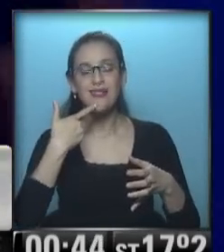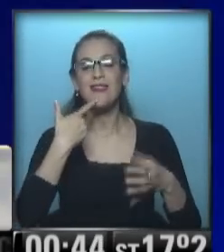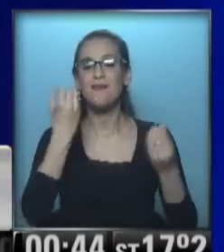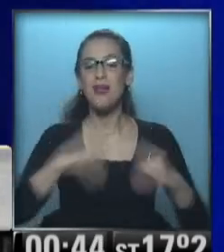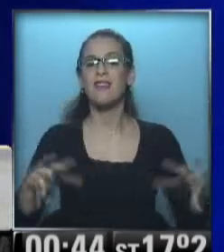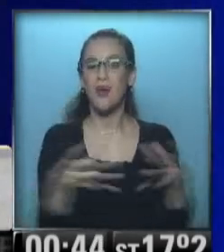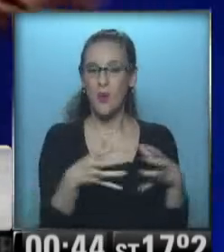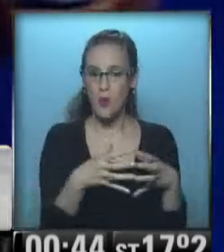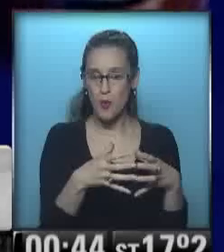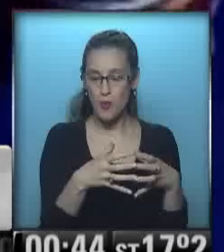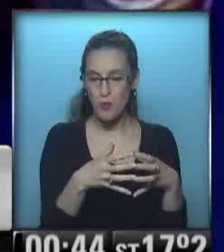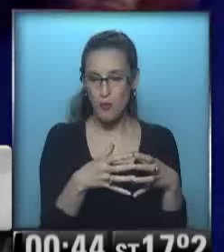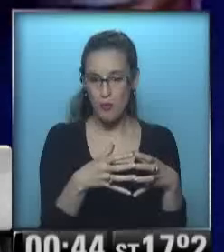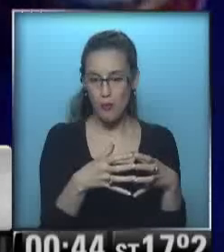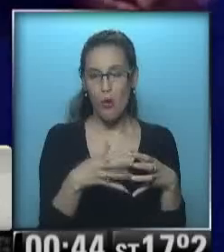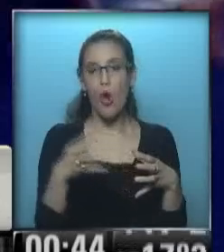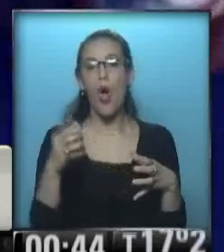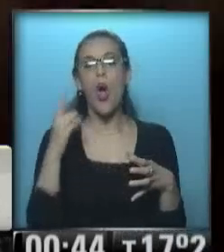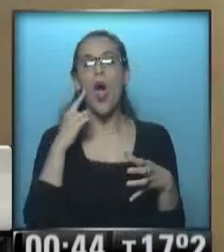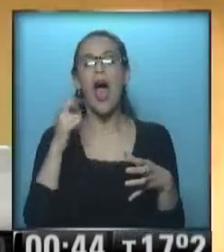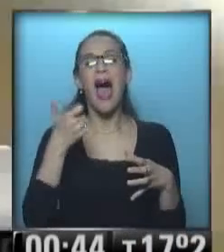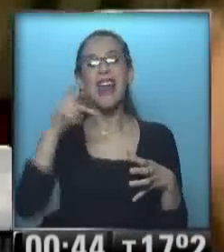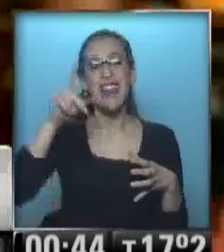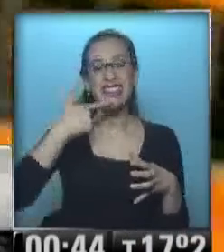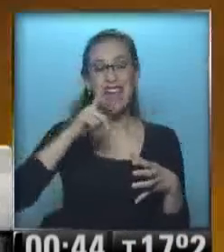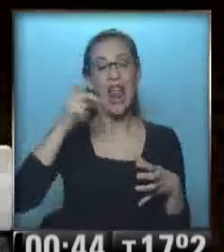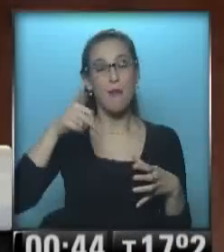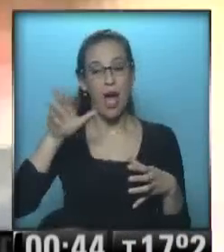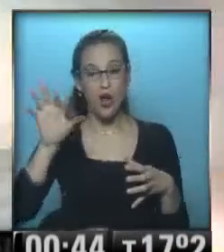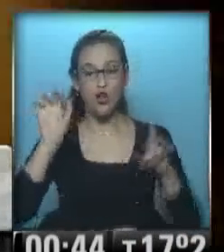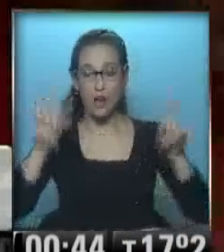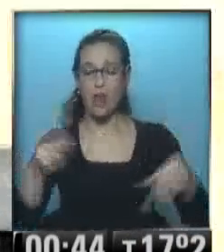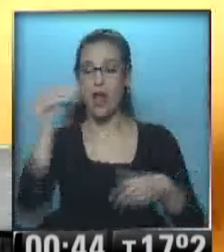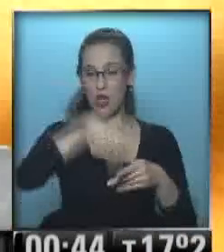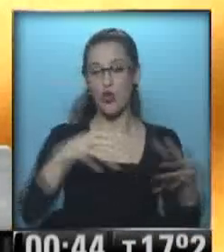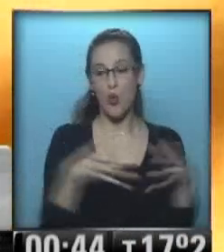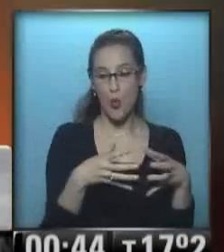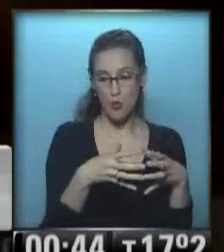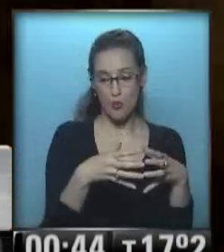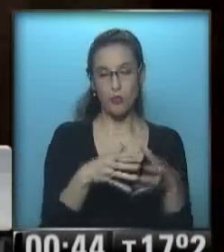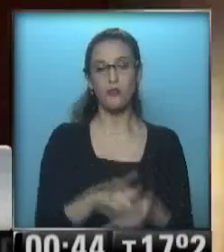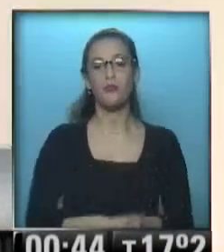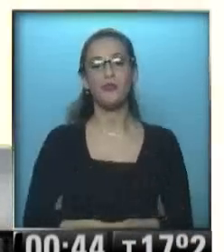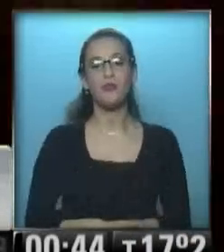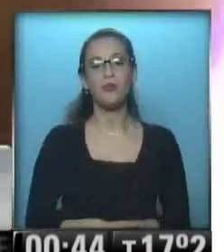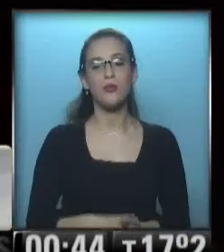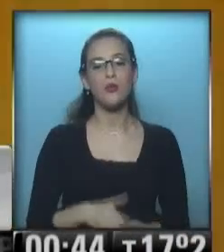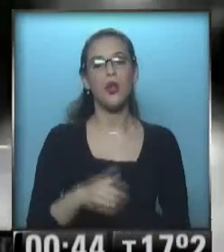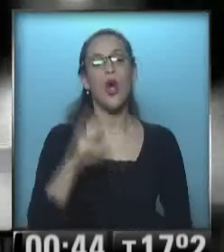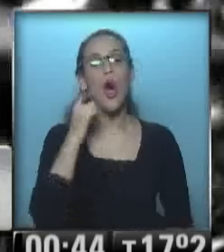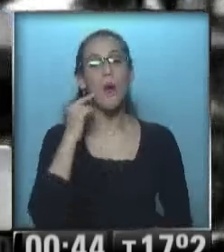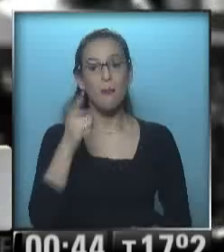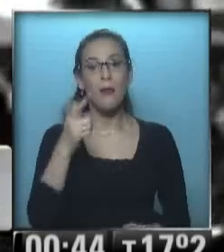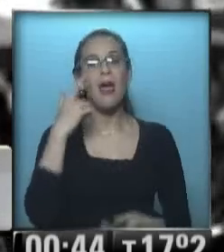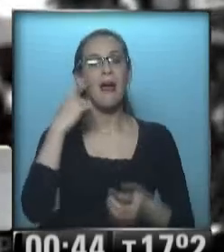a la que luego se sumaría Andrés Calamaro. Poco después, Gustavo y Zeta forman el mítico